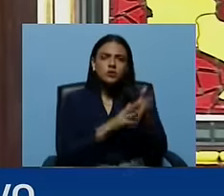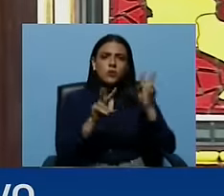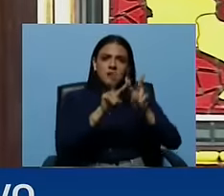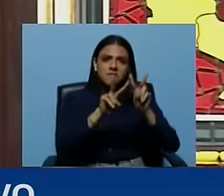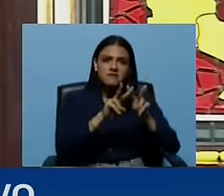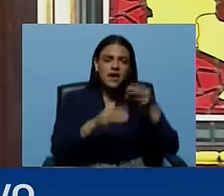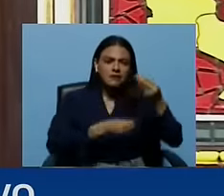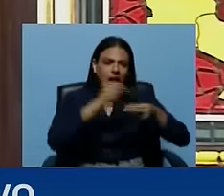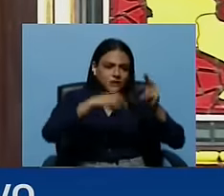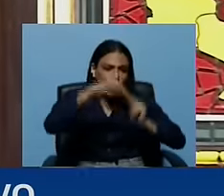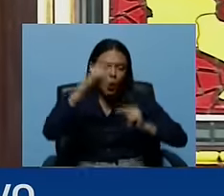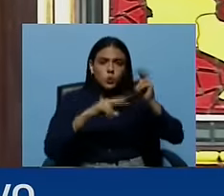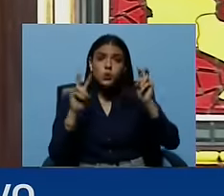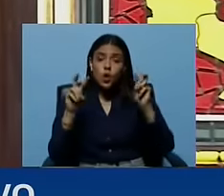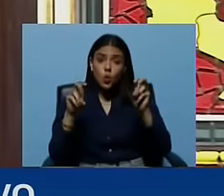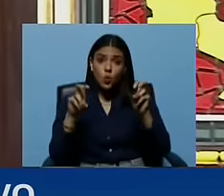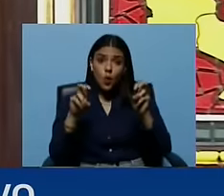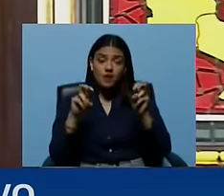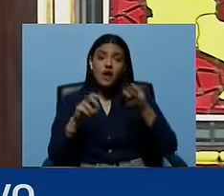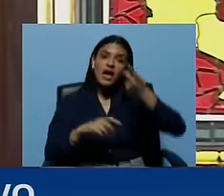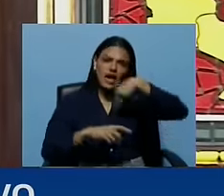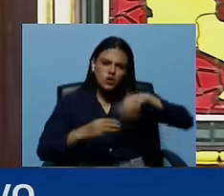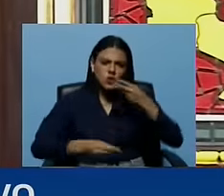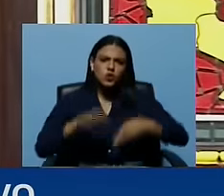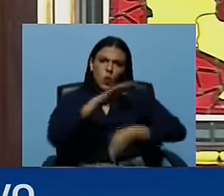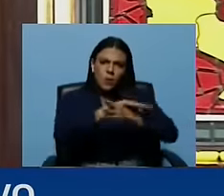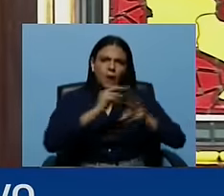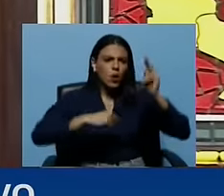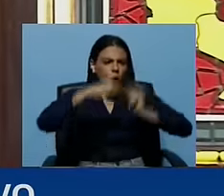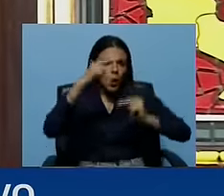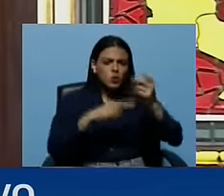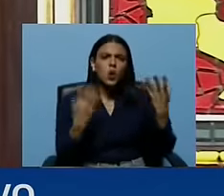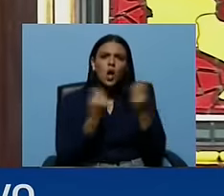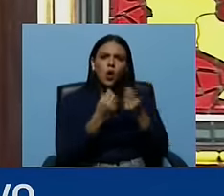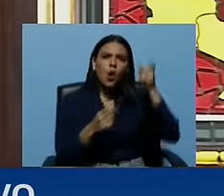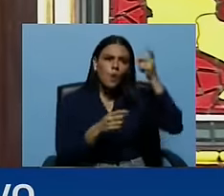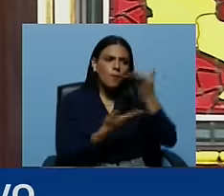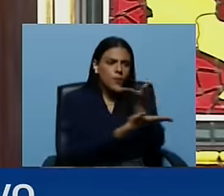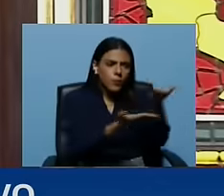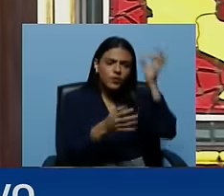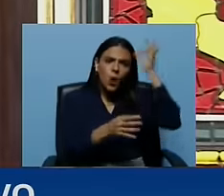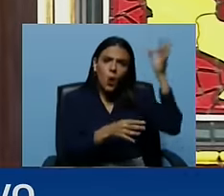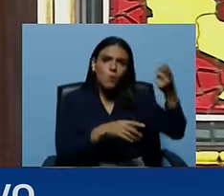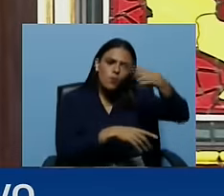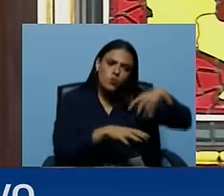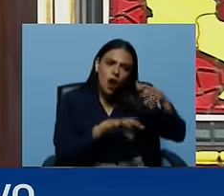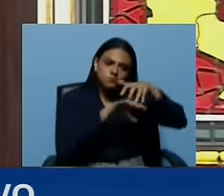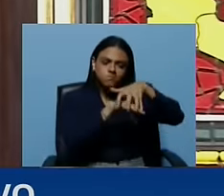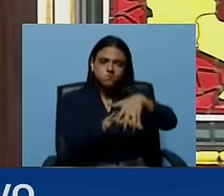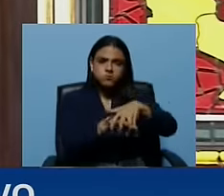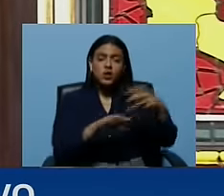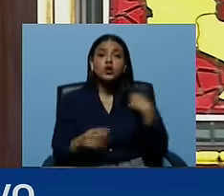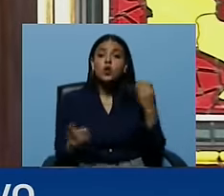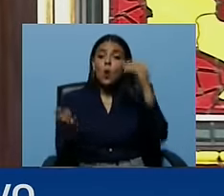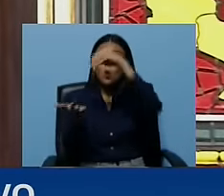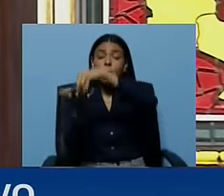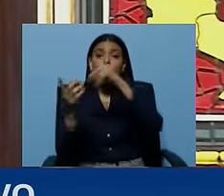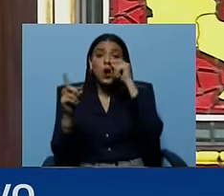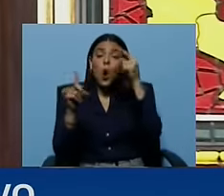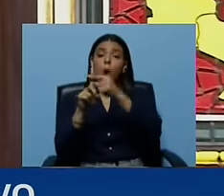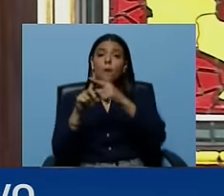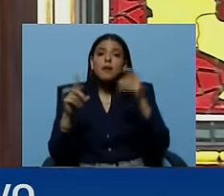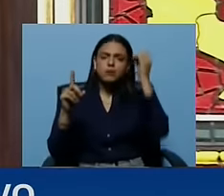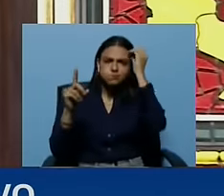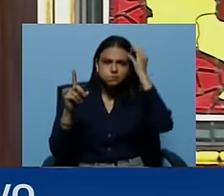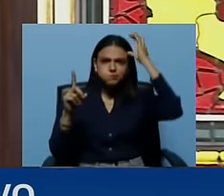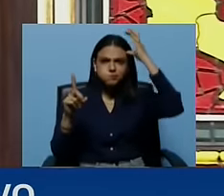que estamos construyendo y que vamos a construir junto al Poder Comunal, estoy nombrando a un hombre de una gran capacidad,